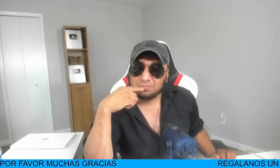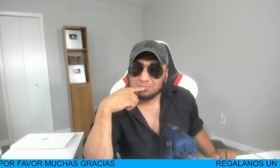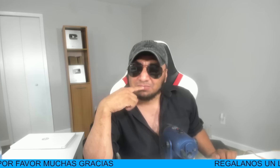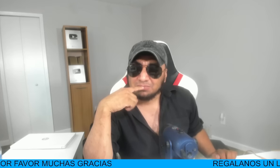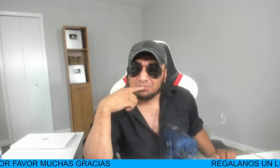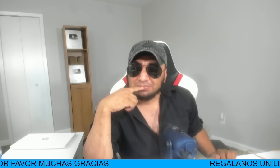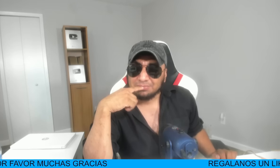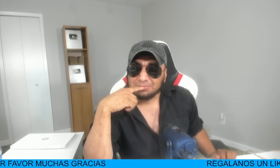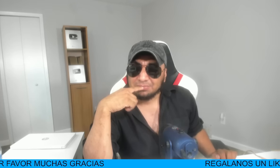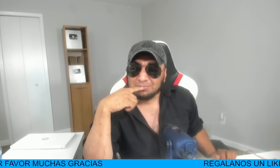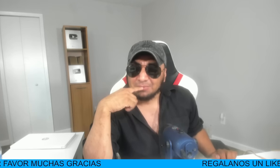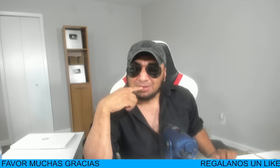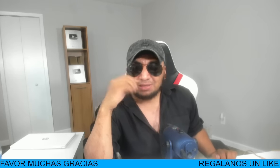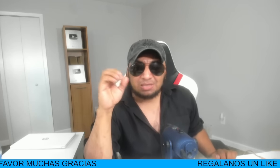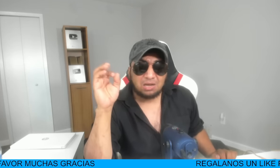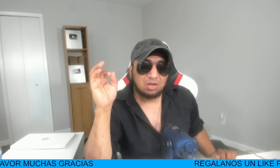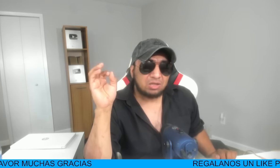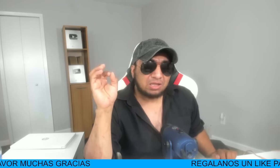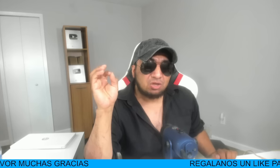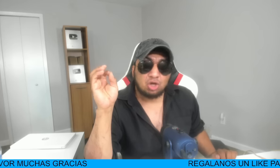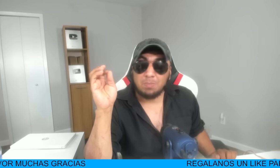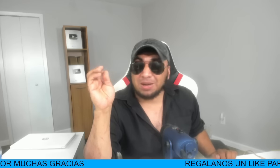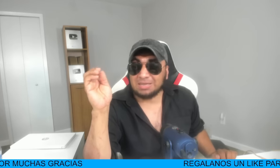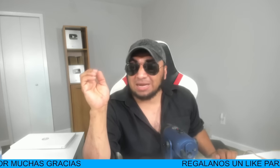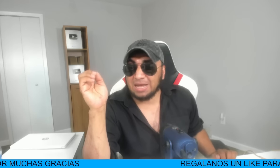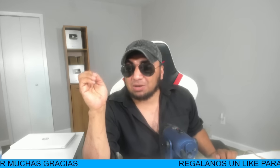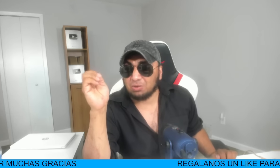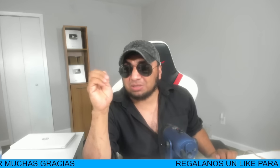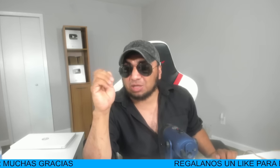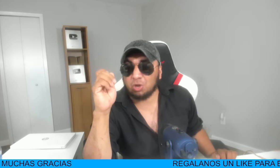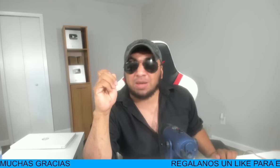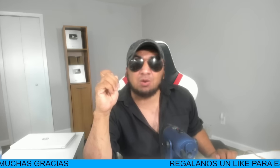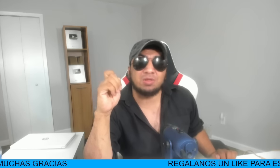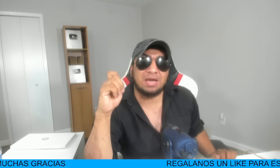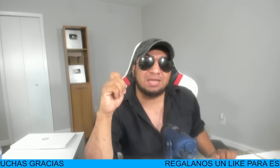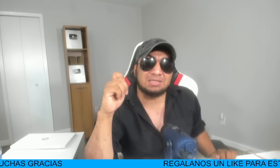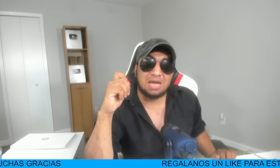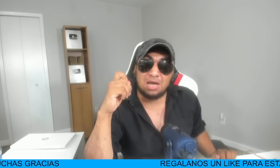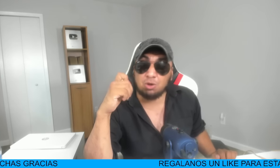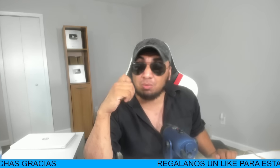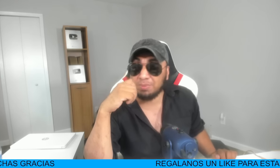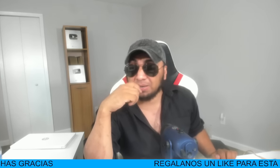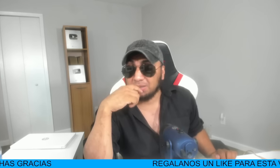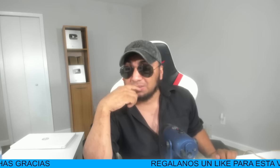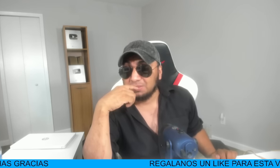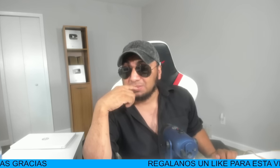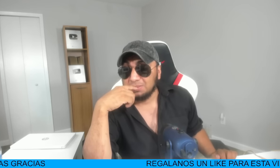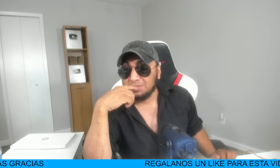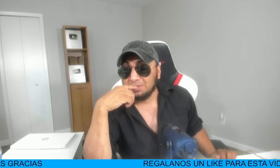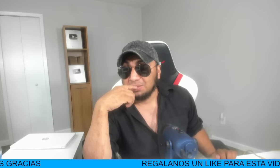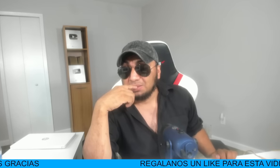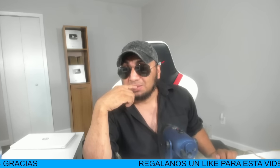salvadoreño. Dice la Claudia Ortiz, yo no pertenezco, dice, no vengo de ahí, dice,